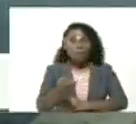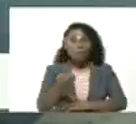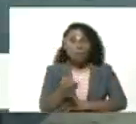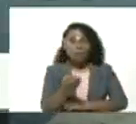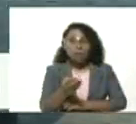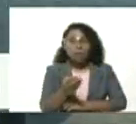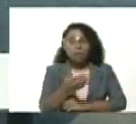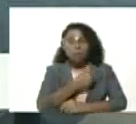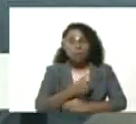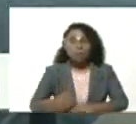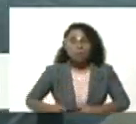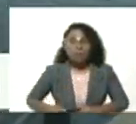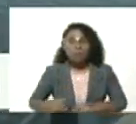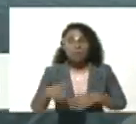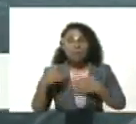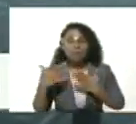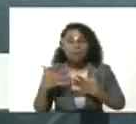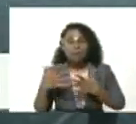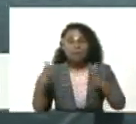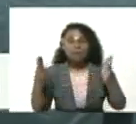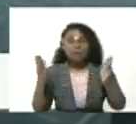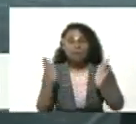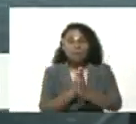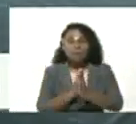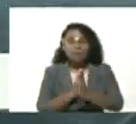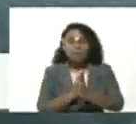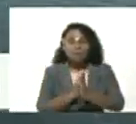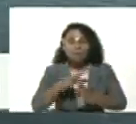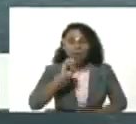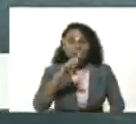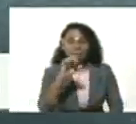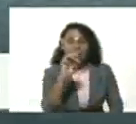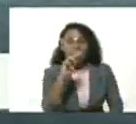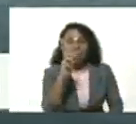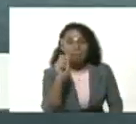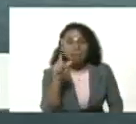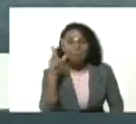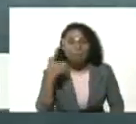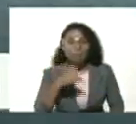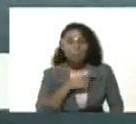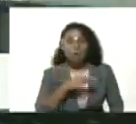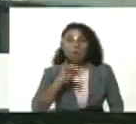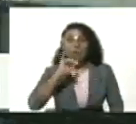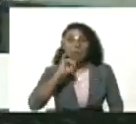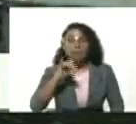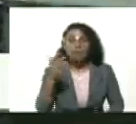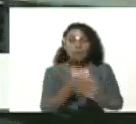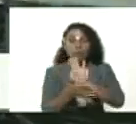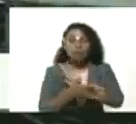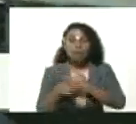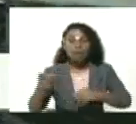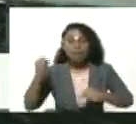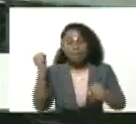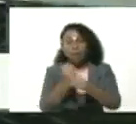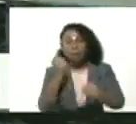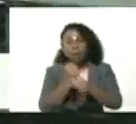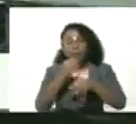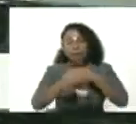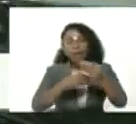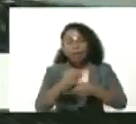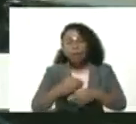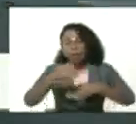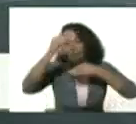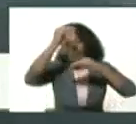presidente, en Santa Elena de Guairende, donde le reportamos en presencia, digiriendo las operaciones, la